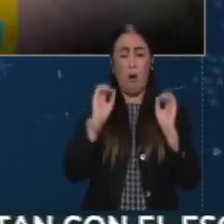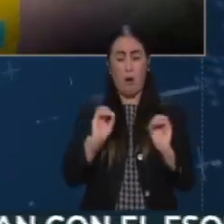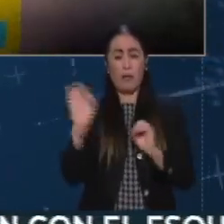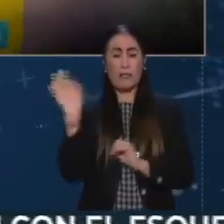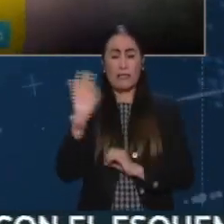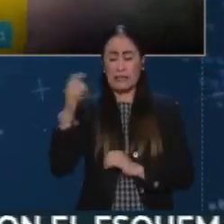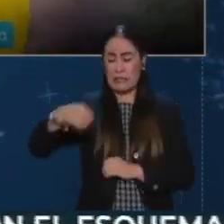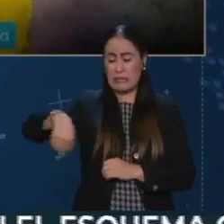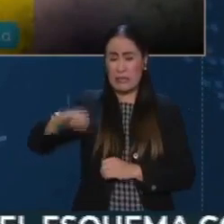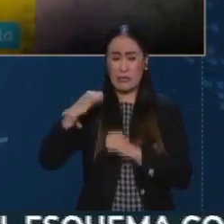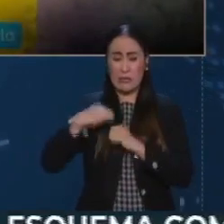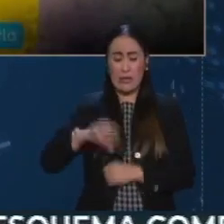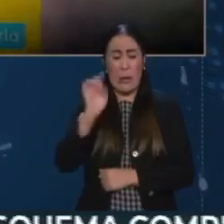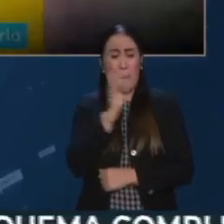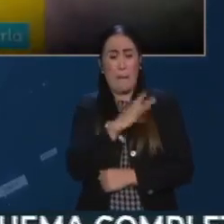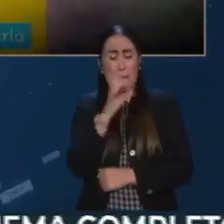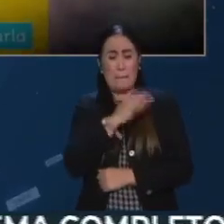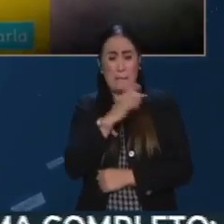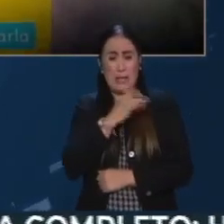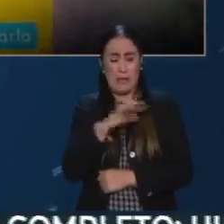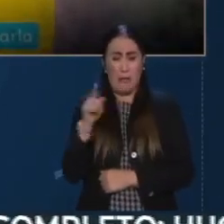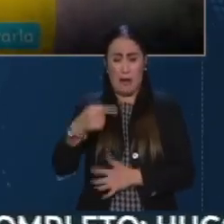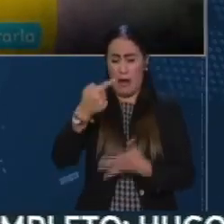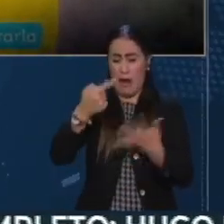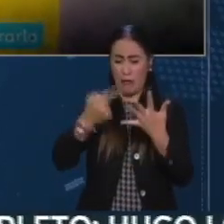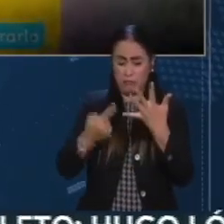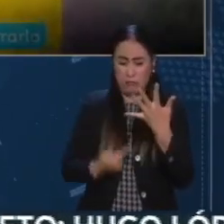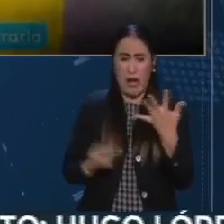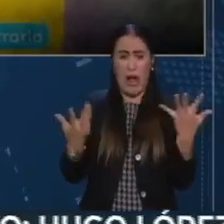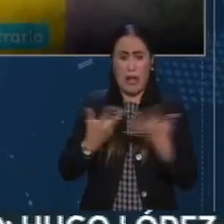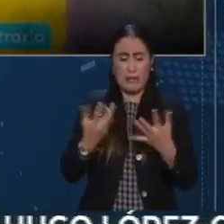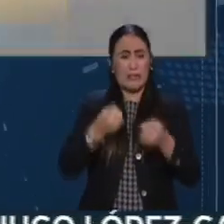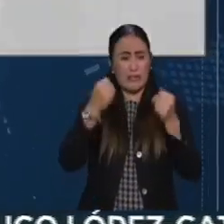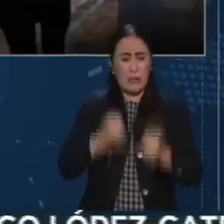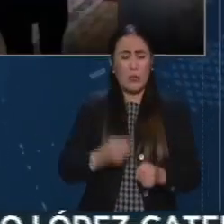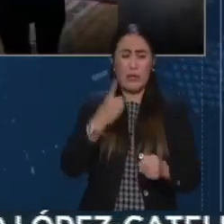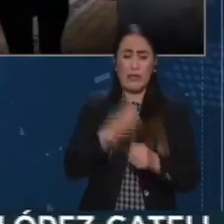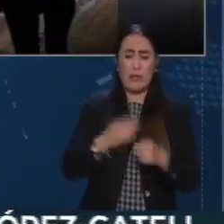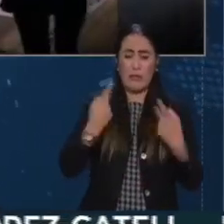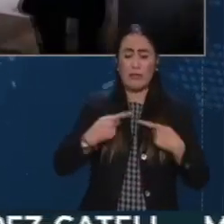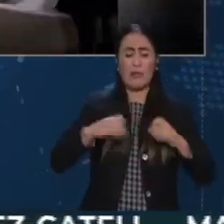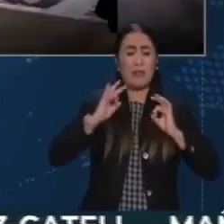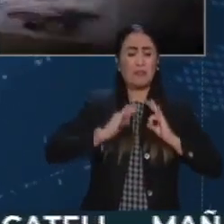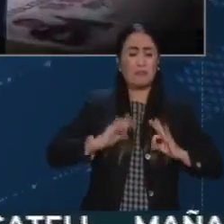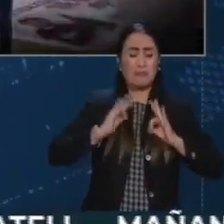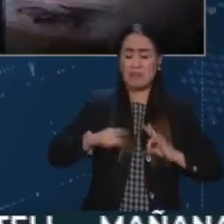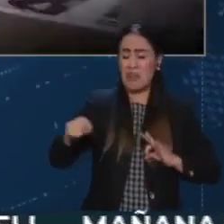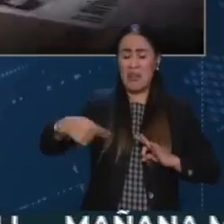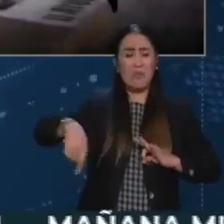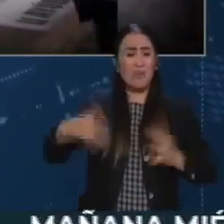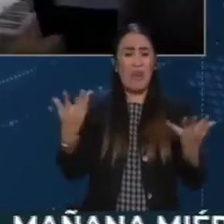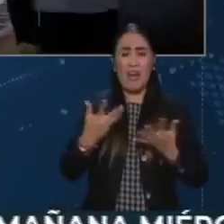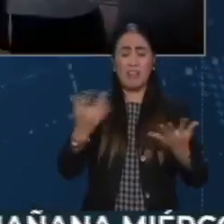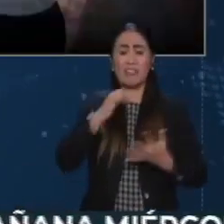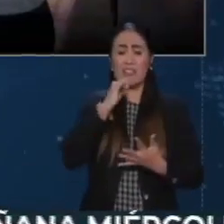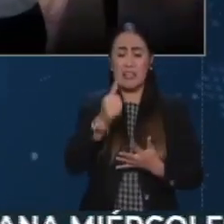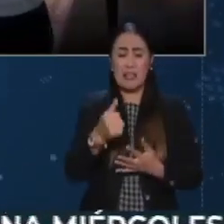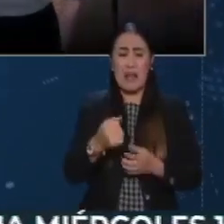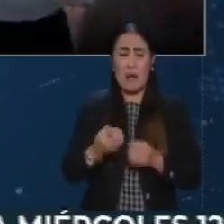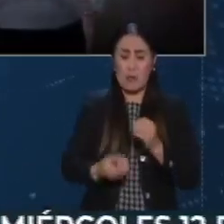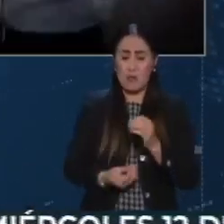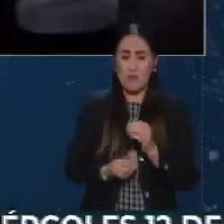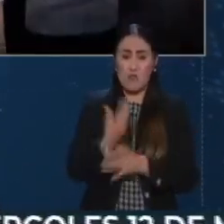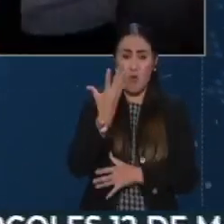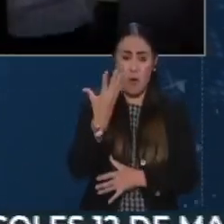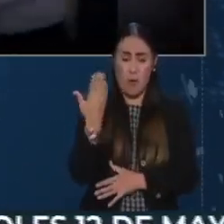para cumplir responsablemente con su tarea de brindarle seguridad y tranquilidad a la gente. Pero no es un fenómeno nuevo, es